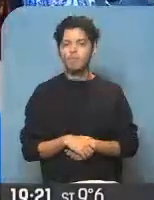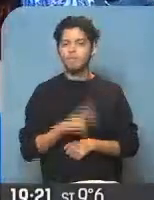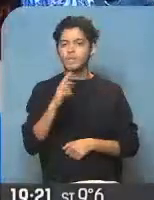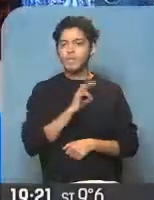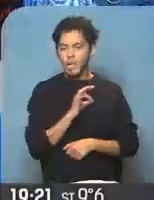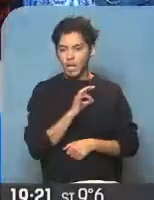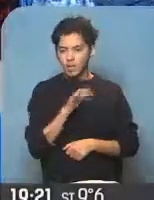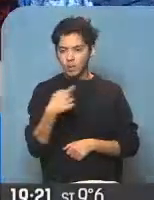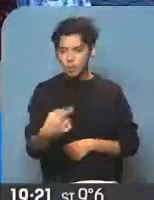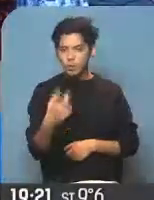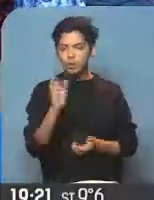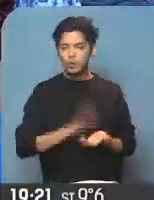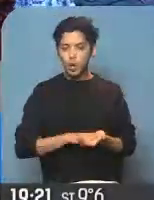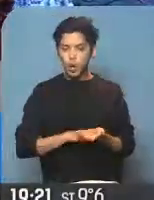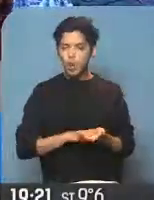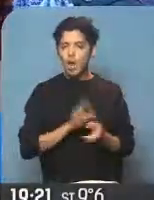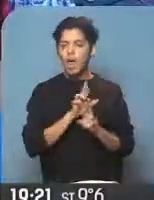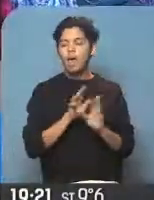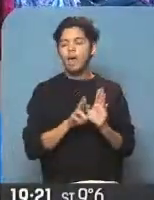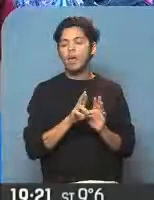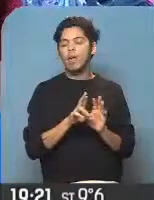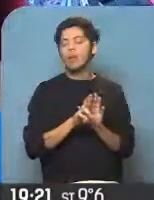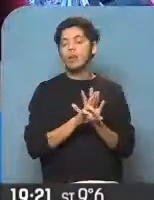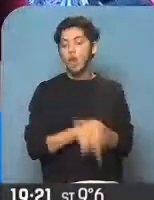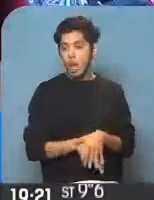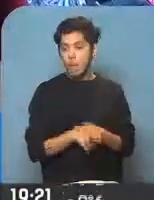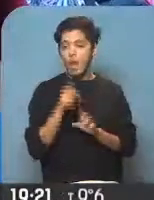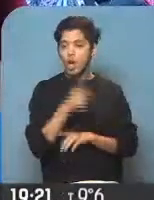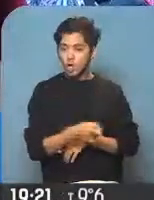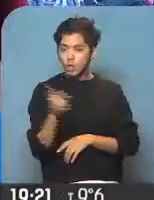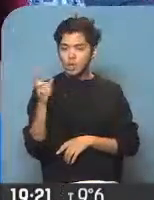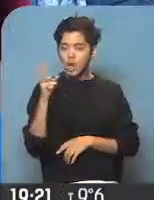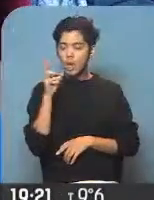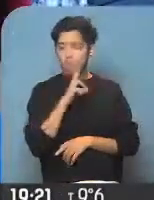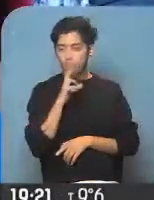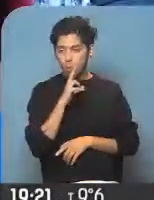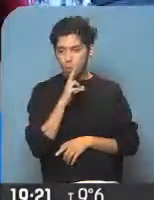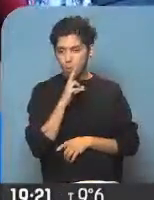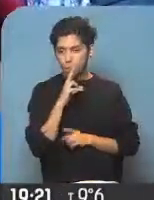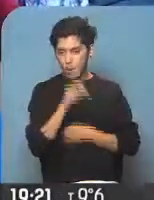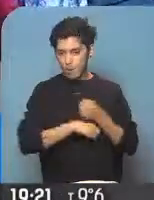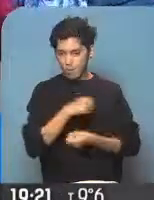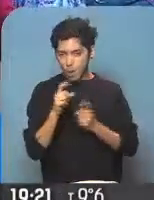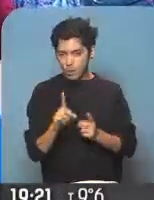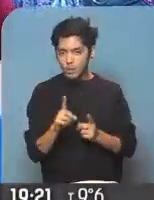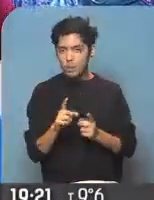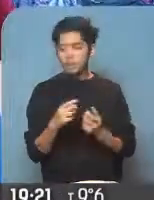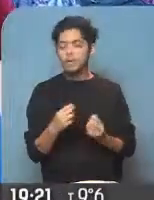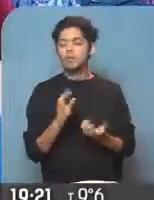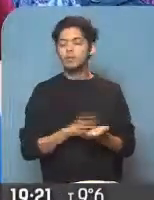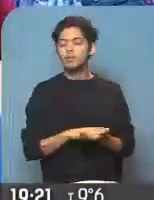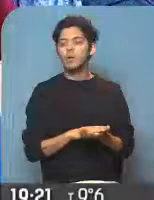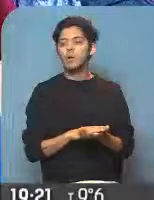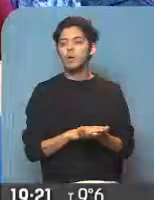de la consigna Ni Una Menos contra la violencia hacia la mujer, reclamando la legalización del aborto y también en este